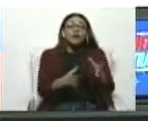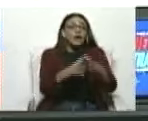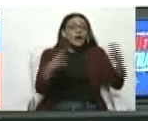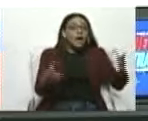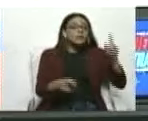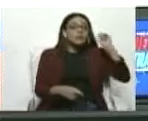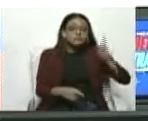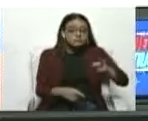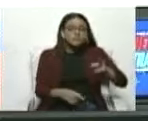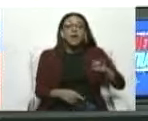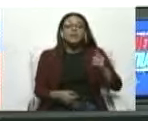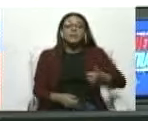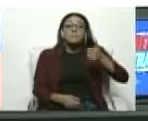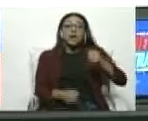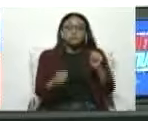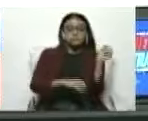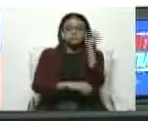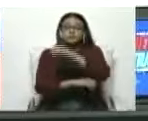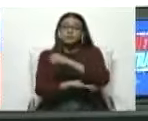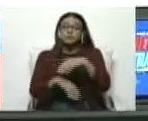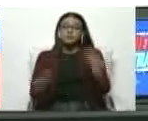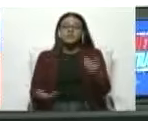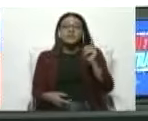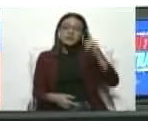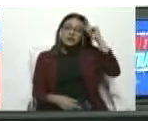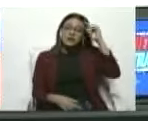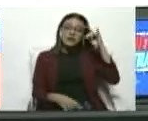que hacen las élites, lo que hacen los apellidos.